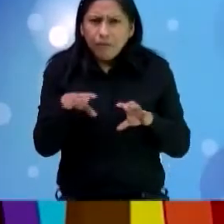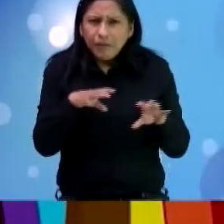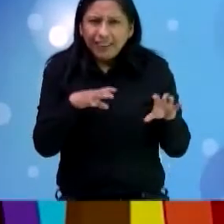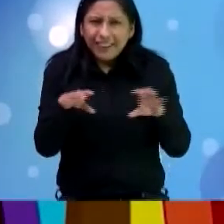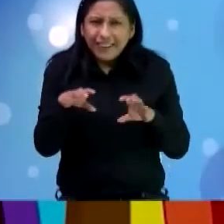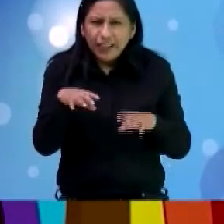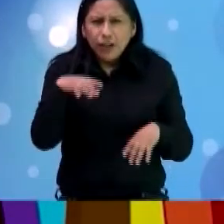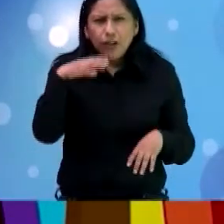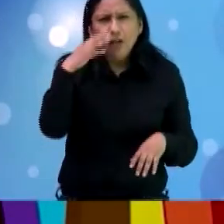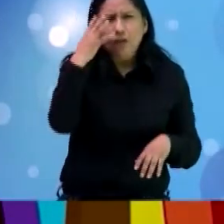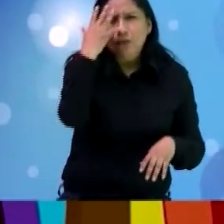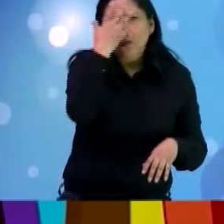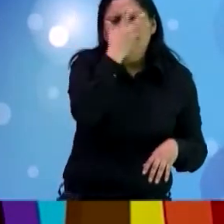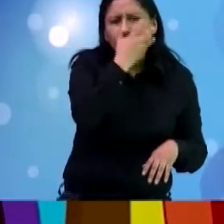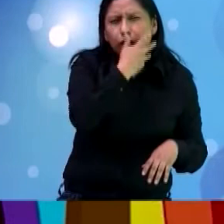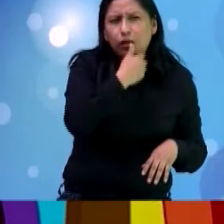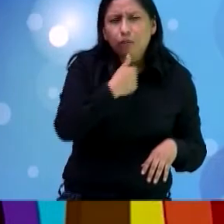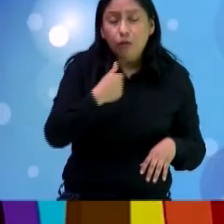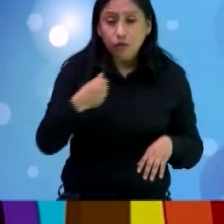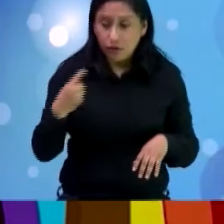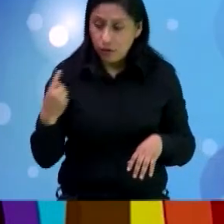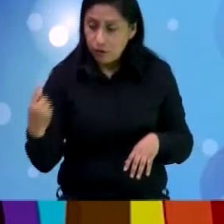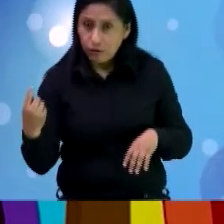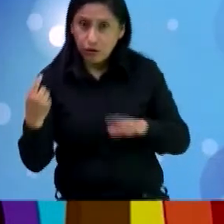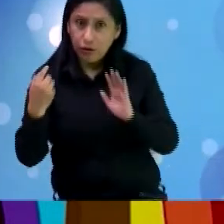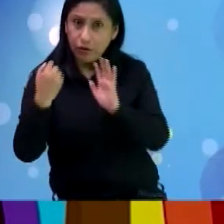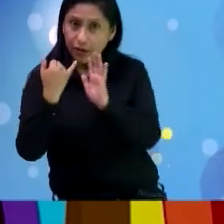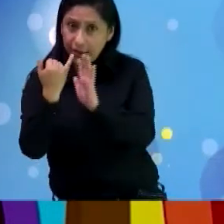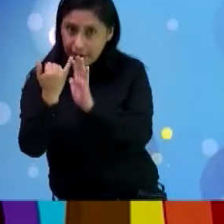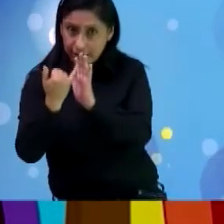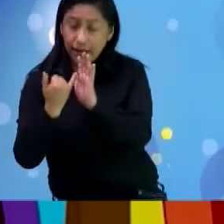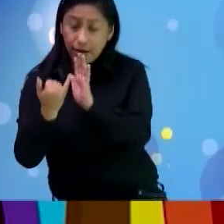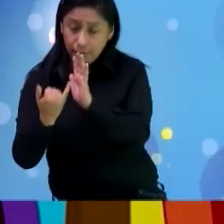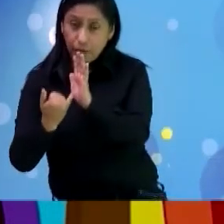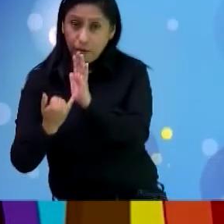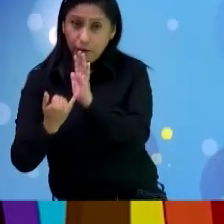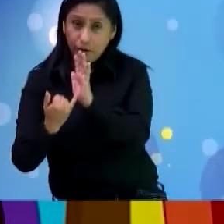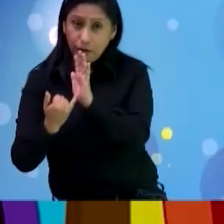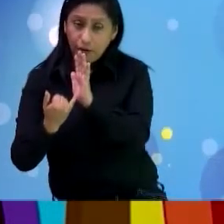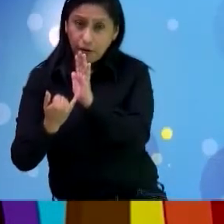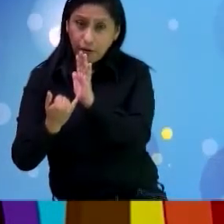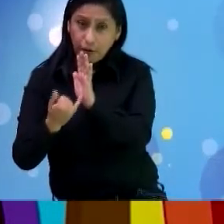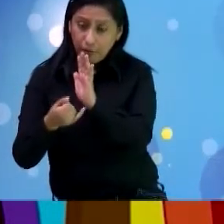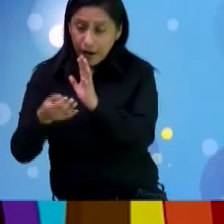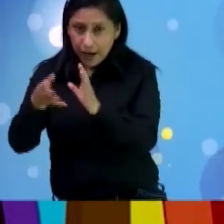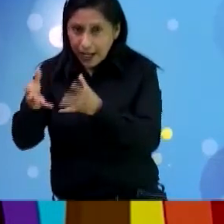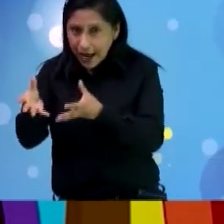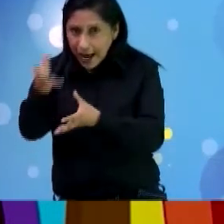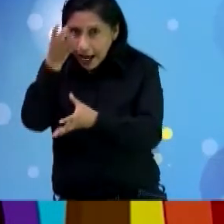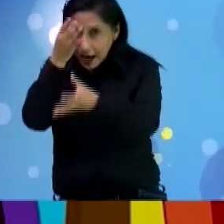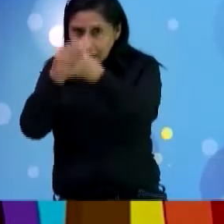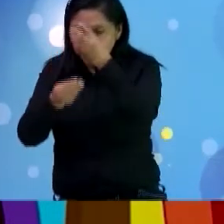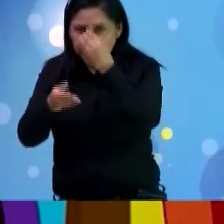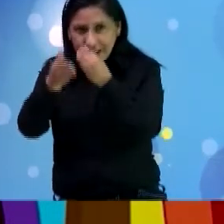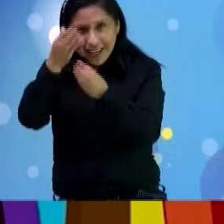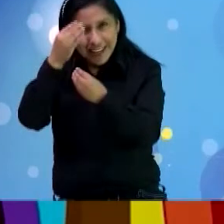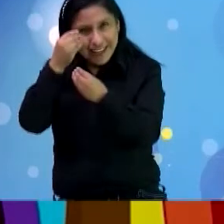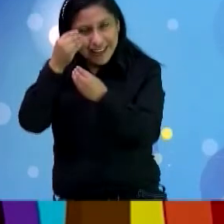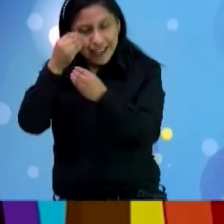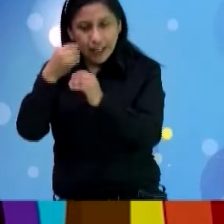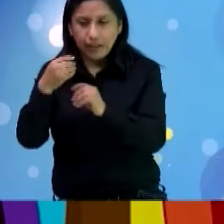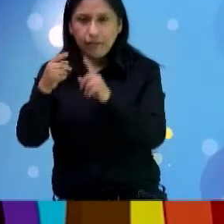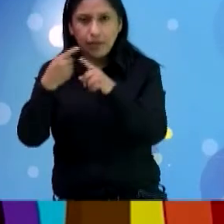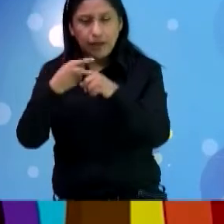un hermoso dibujo para recordar lo que hemos aprendido sobre la diferencia de